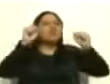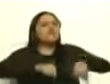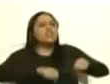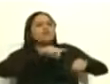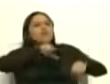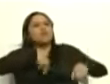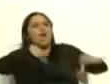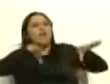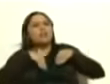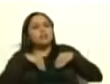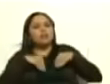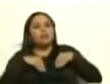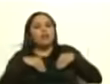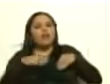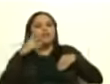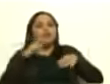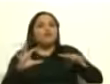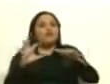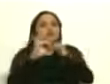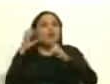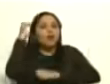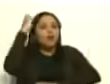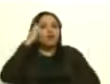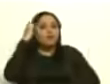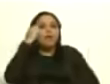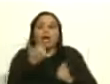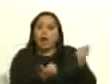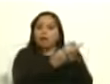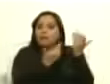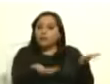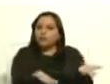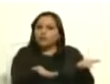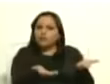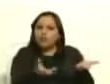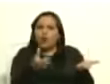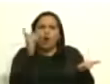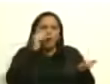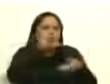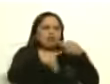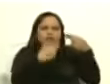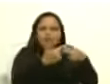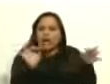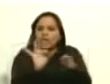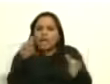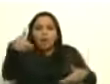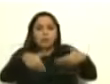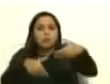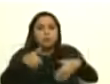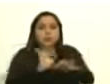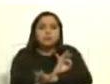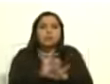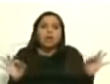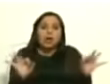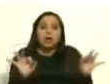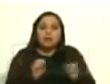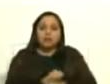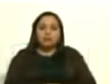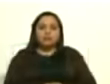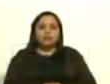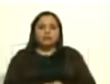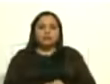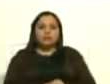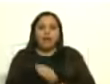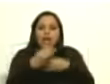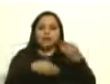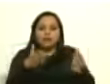bloque europeo entre ellos, una barbaridad. Alguien que nunca había sido sometido a una elección para ganar